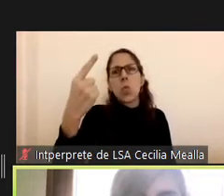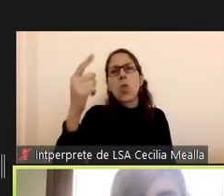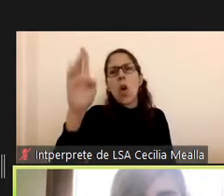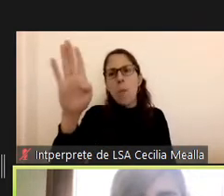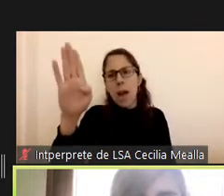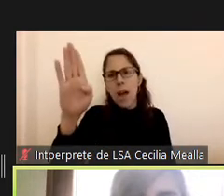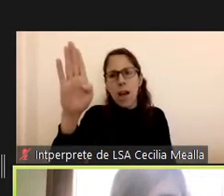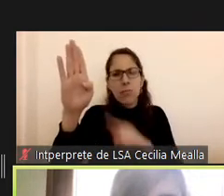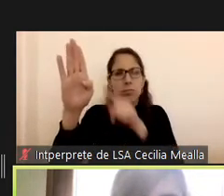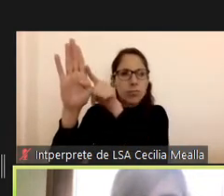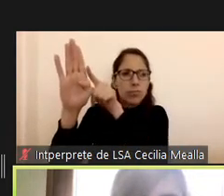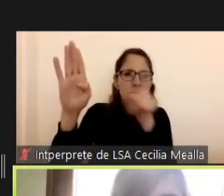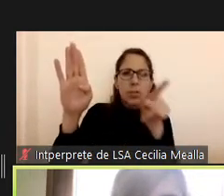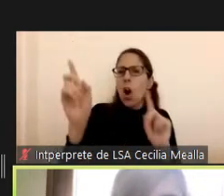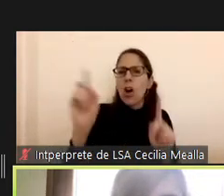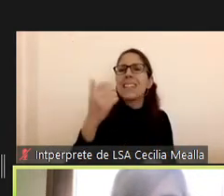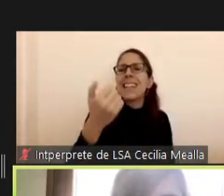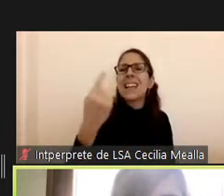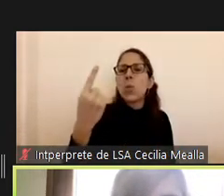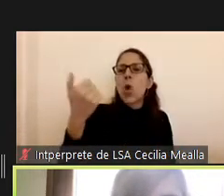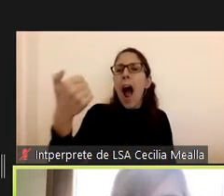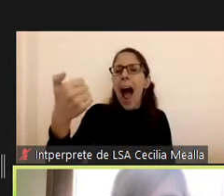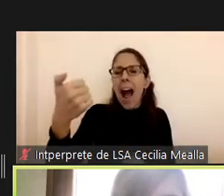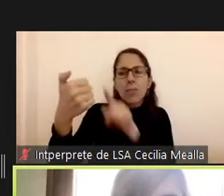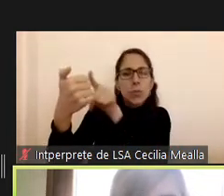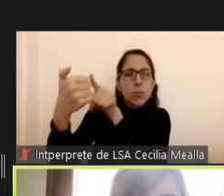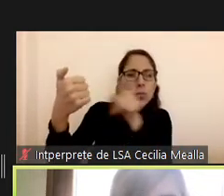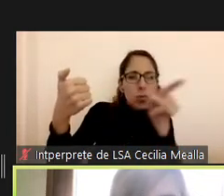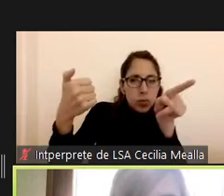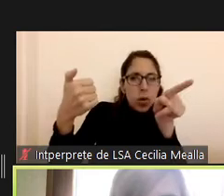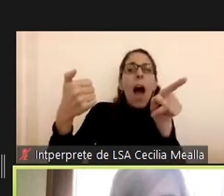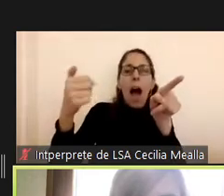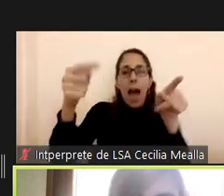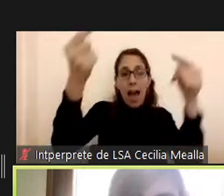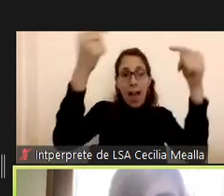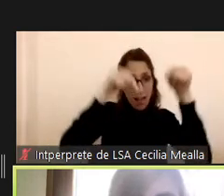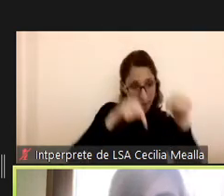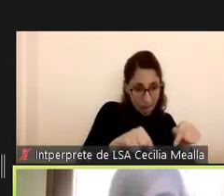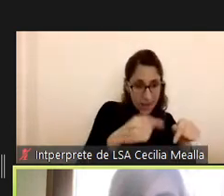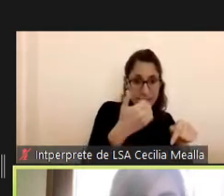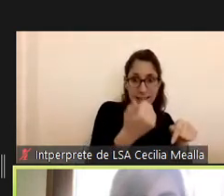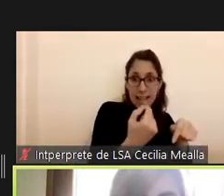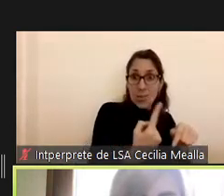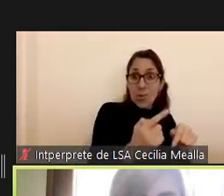No, 6.1a. En la 6.1a entonces ponen bacilo